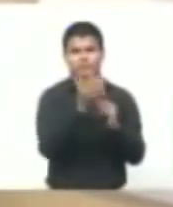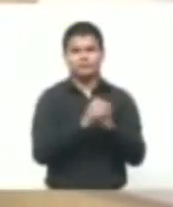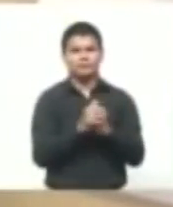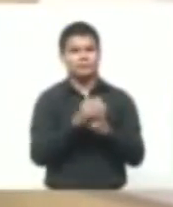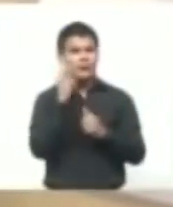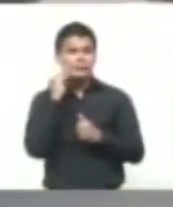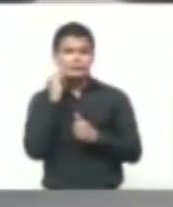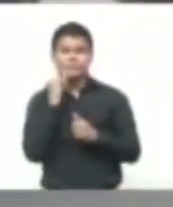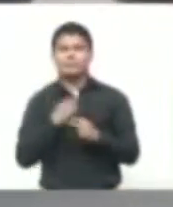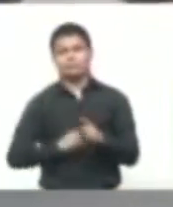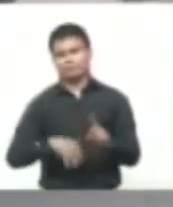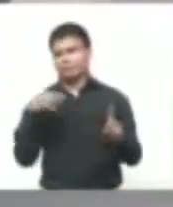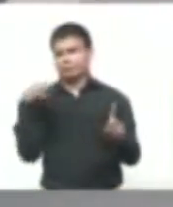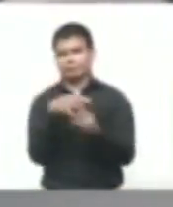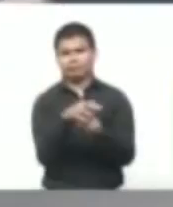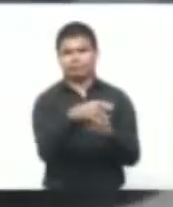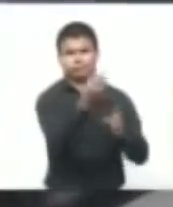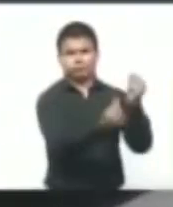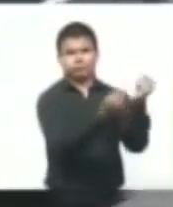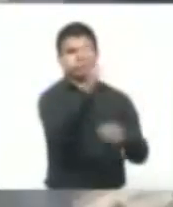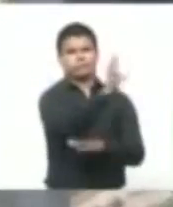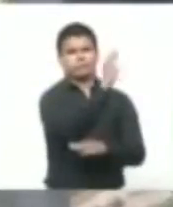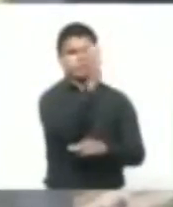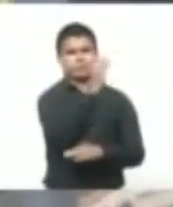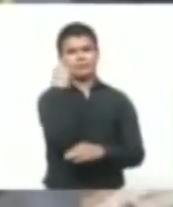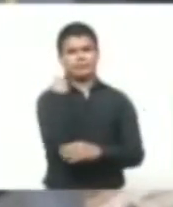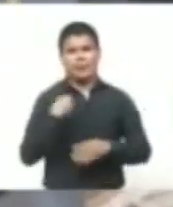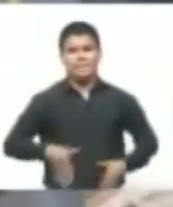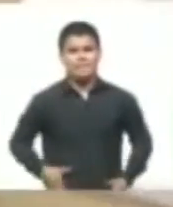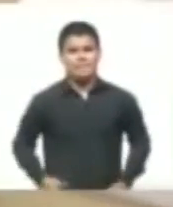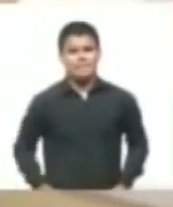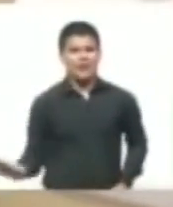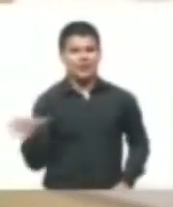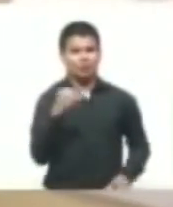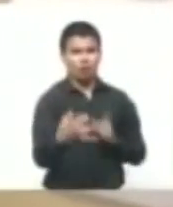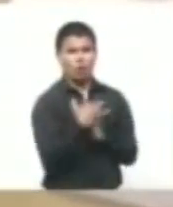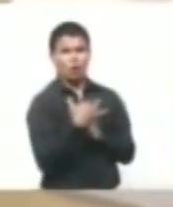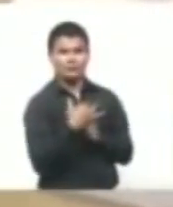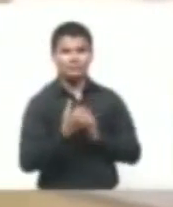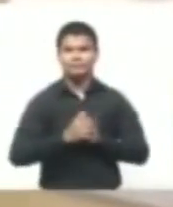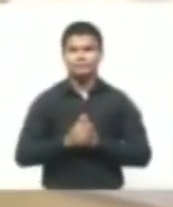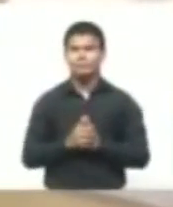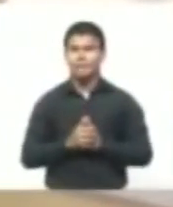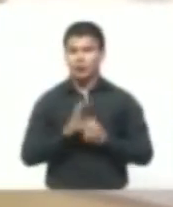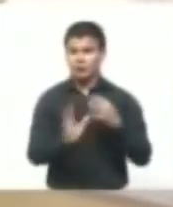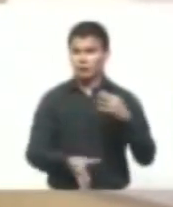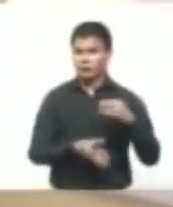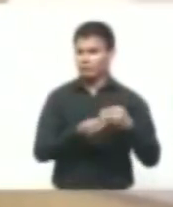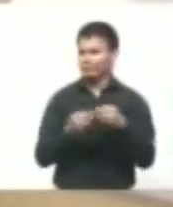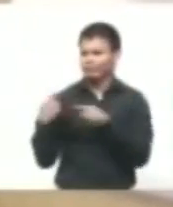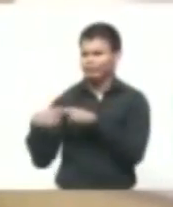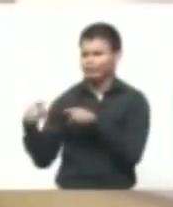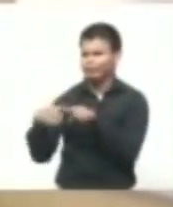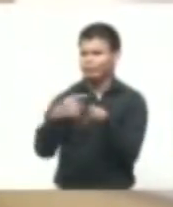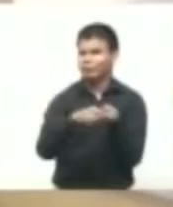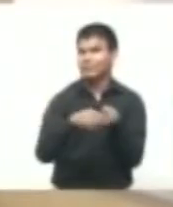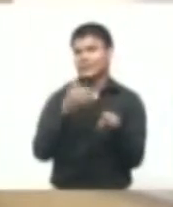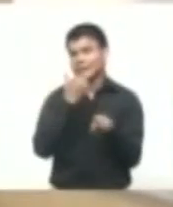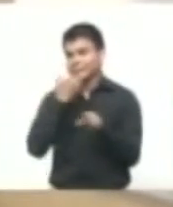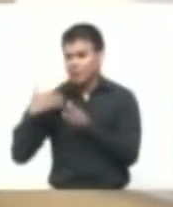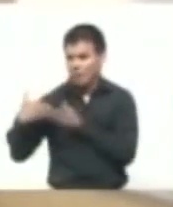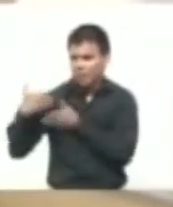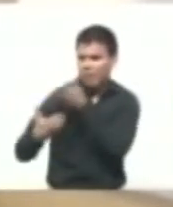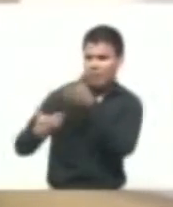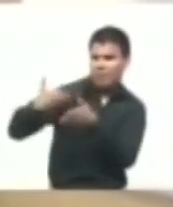un duro golpe que afecta directamente el bolsillo de los colombianos. Si lo sumamos a una serie de incrementos